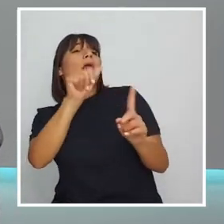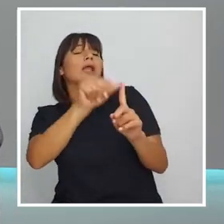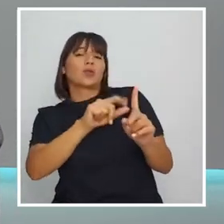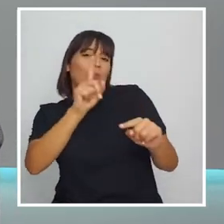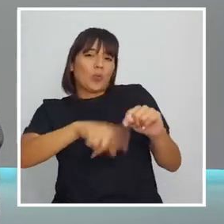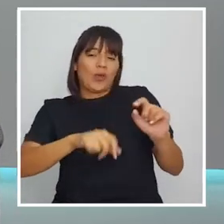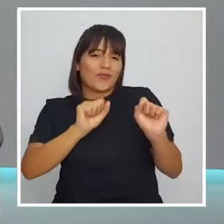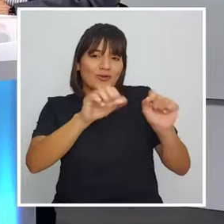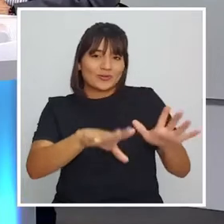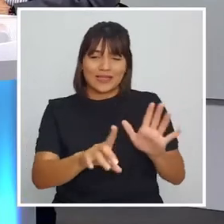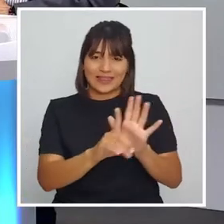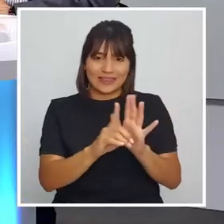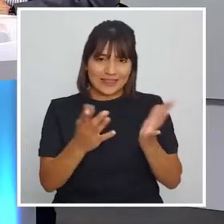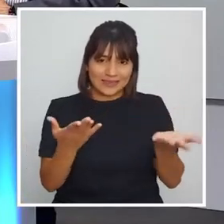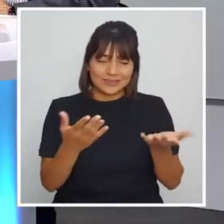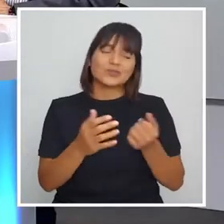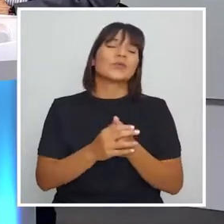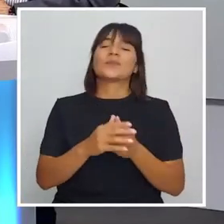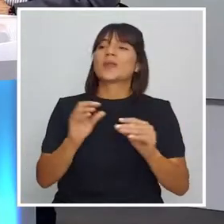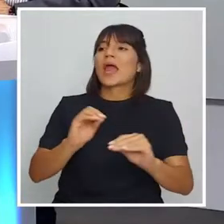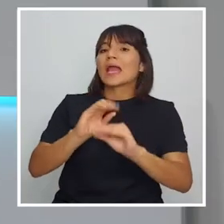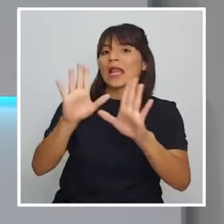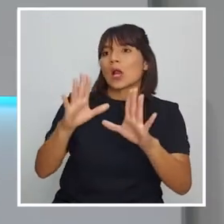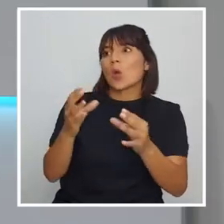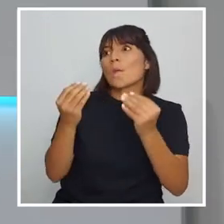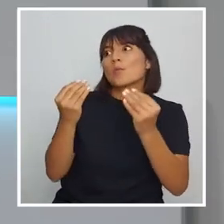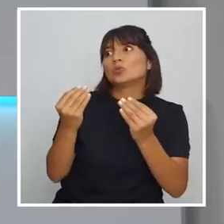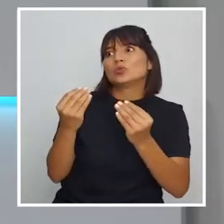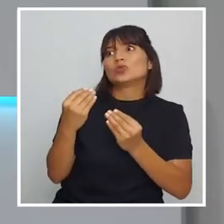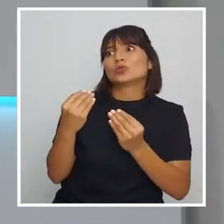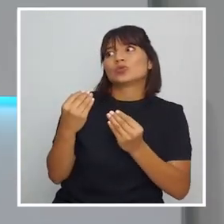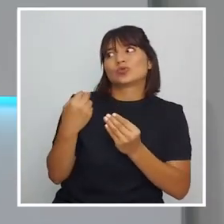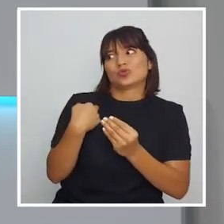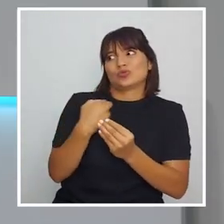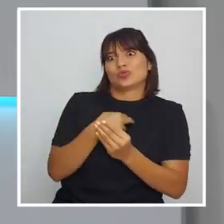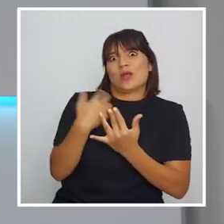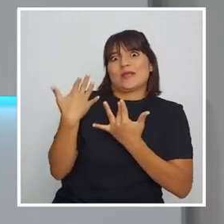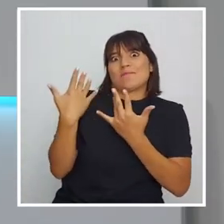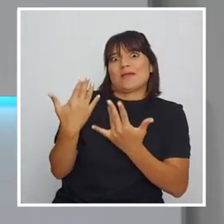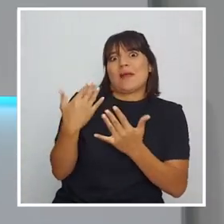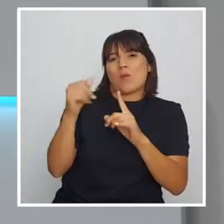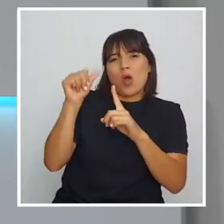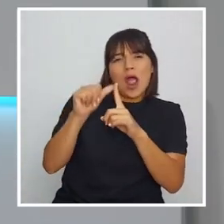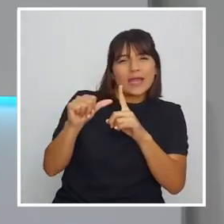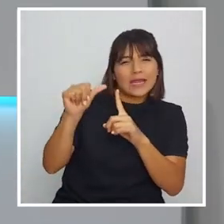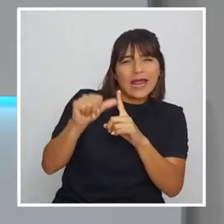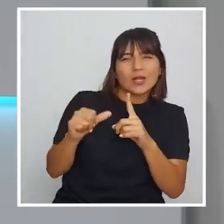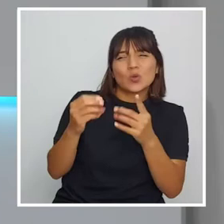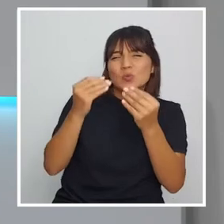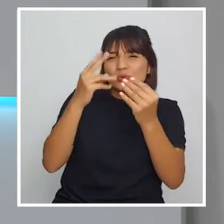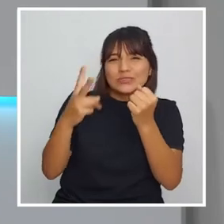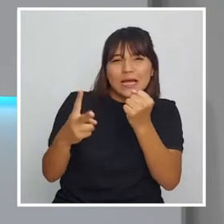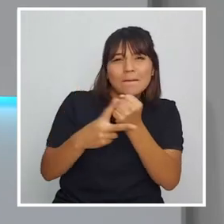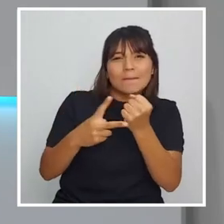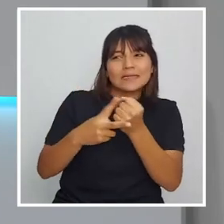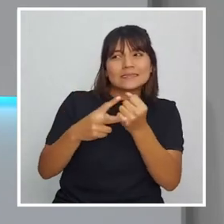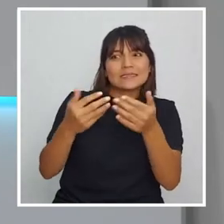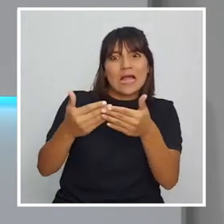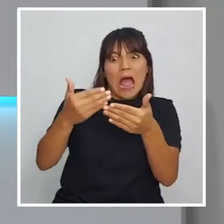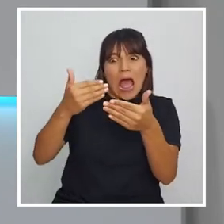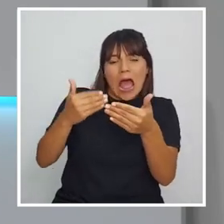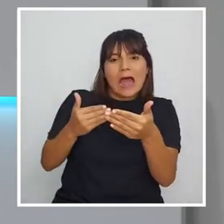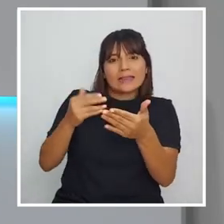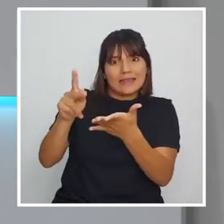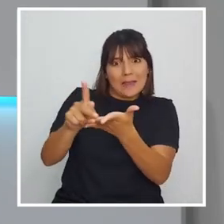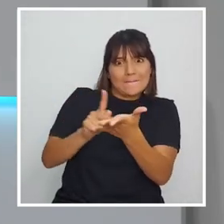muchos esperamos el aguinaldo, muchos hacemos cuentas, cálculos y todo cuando ya se acerca, ¿verdad?, la fecha del pago